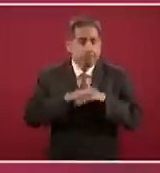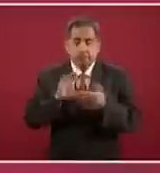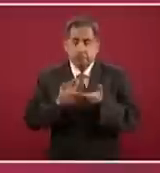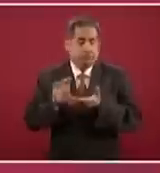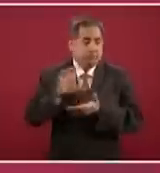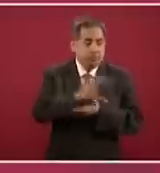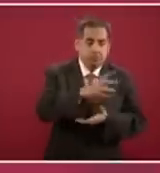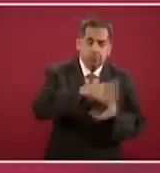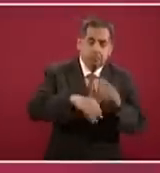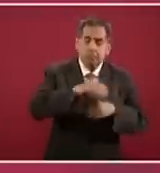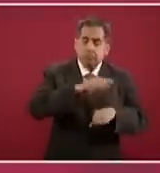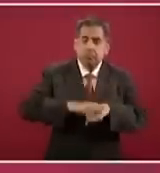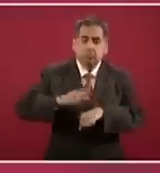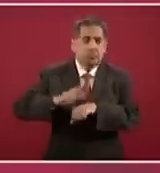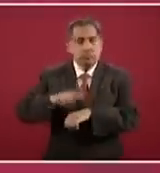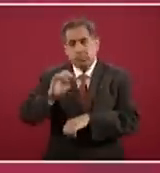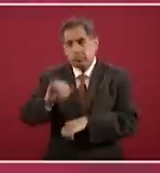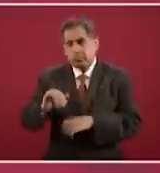inversión.